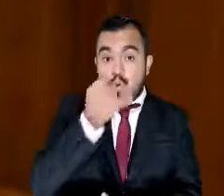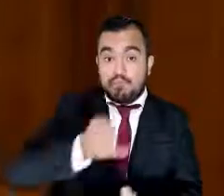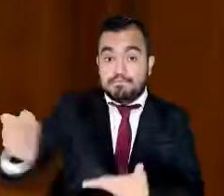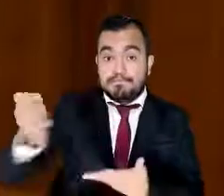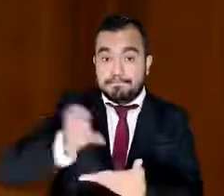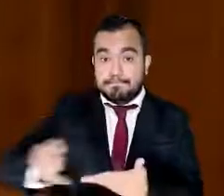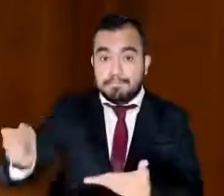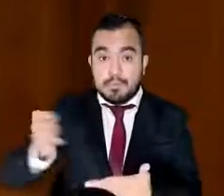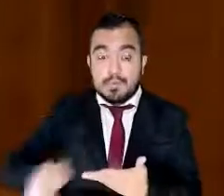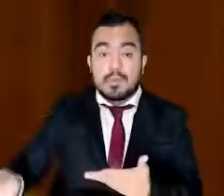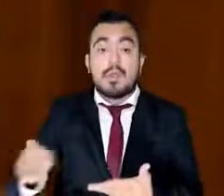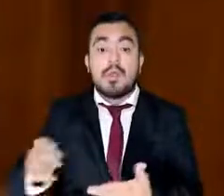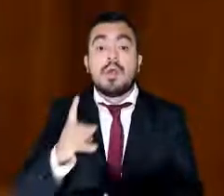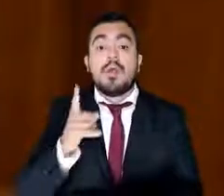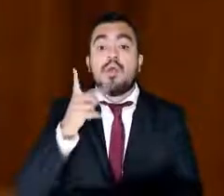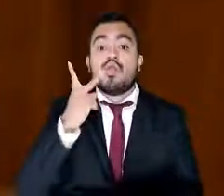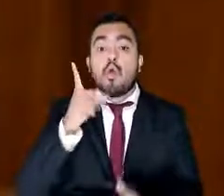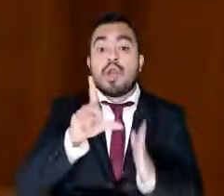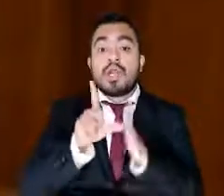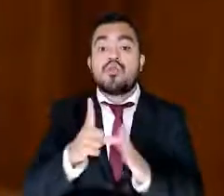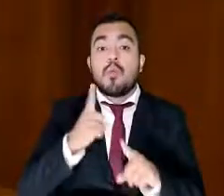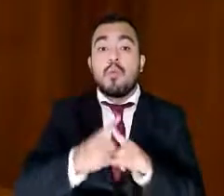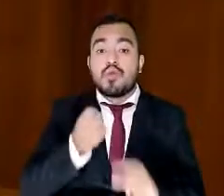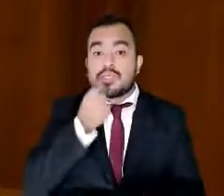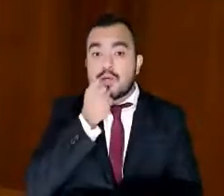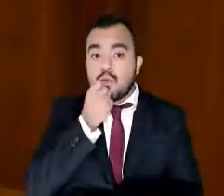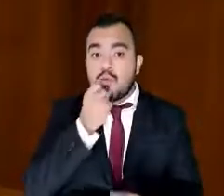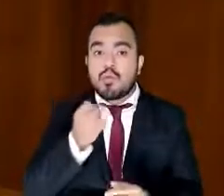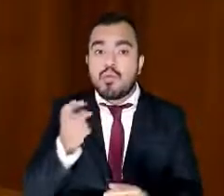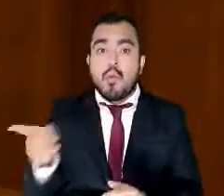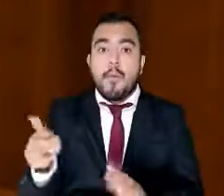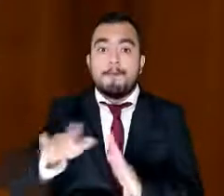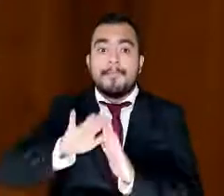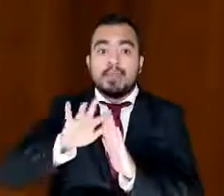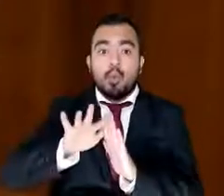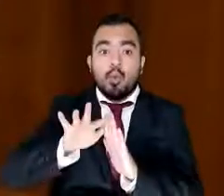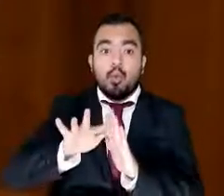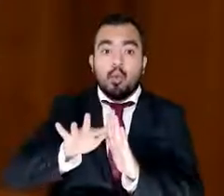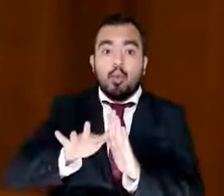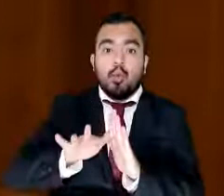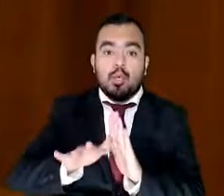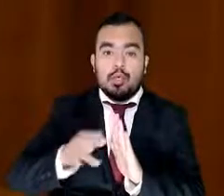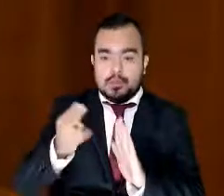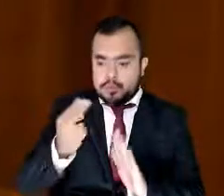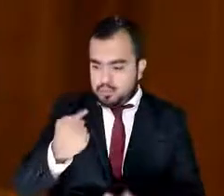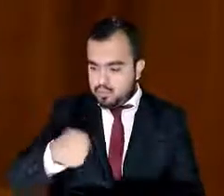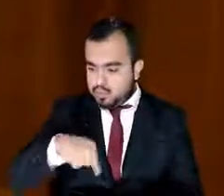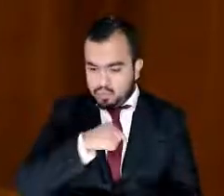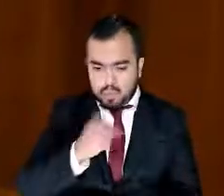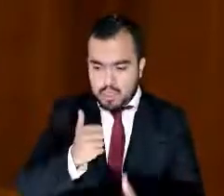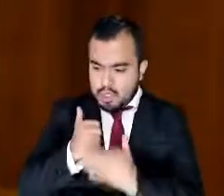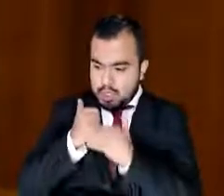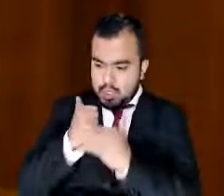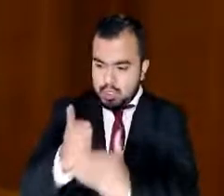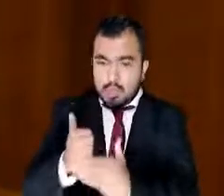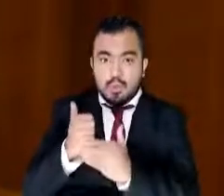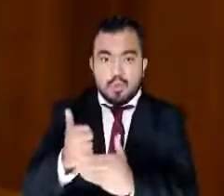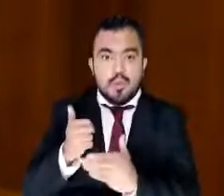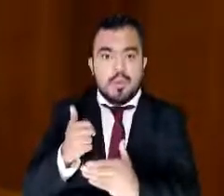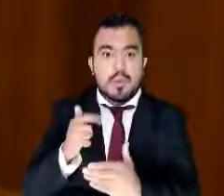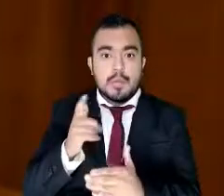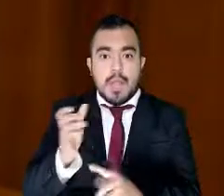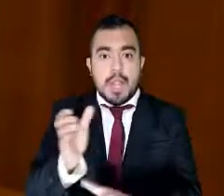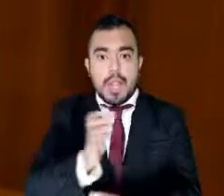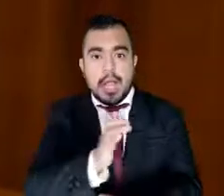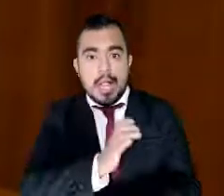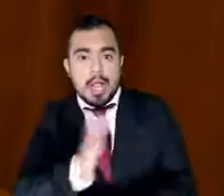2 metros cúbicos por segundo que le restan a la presa El Bosque. Si nosotros los ayudamos a tecnificar todos esos